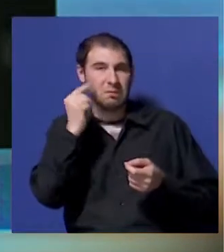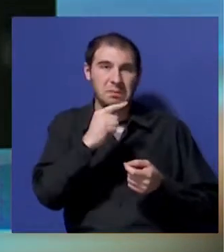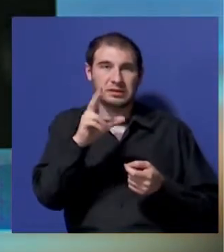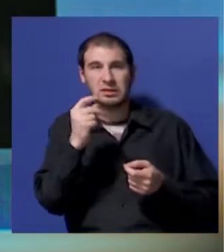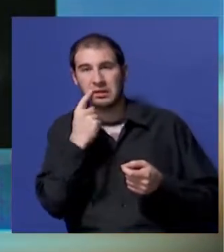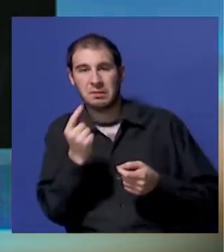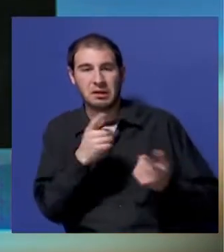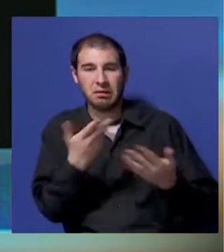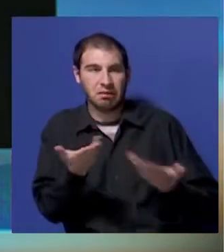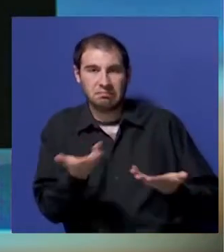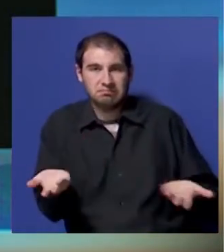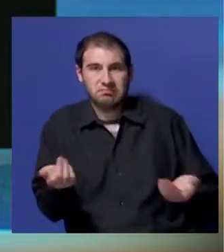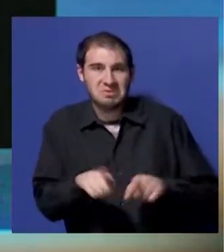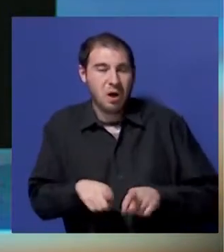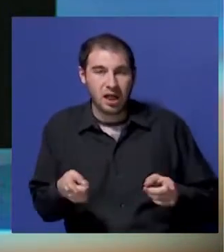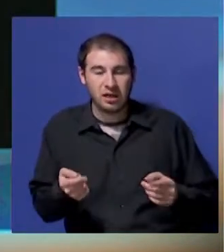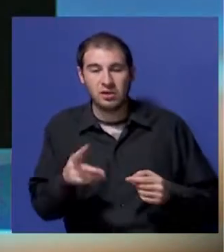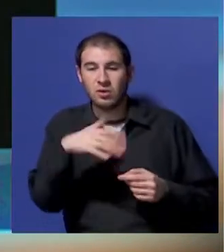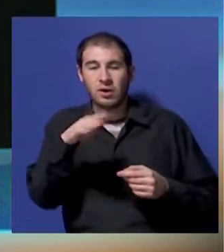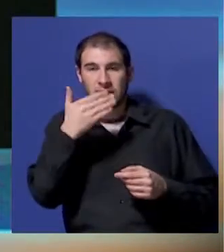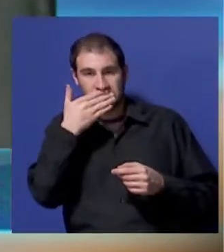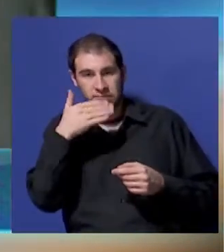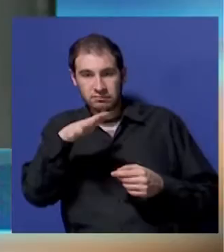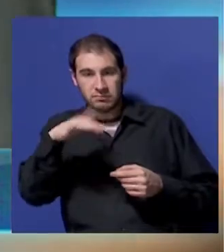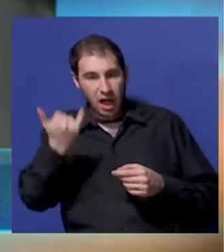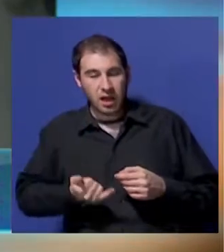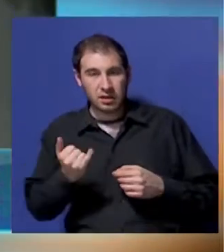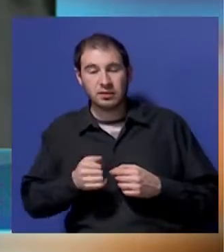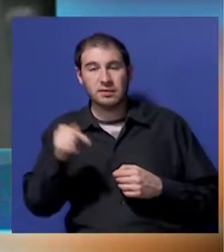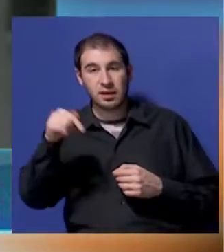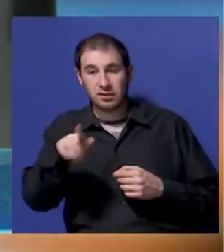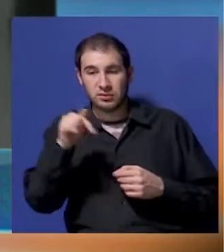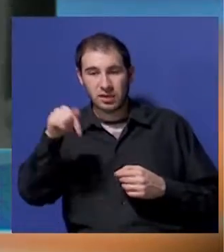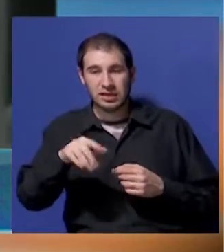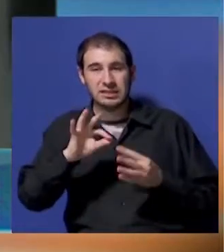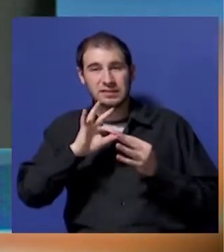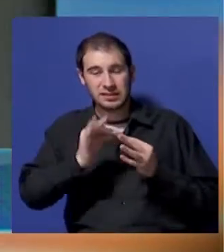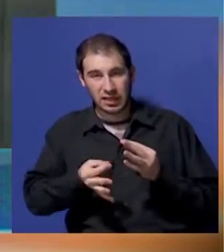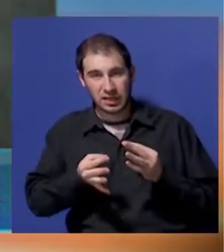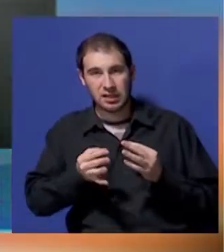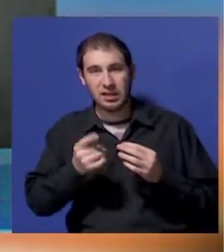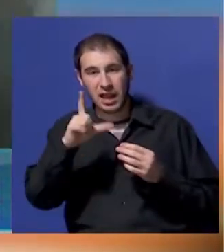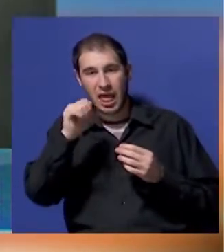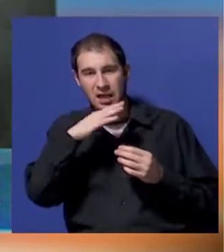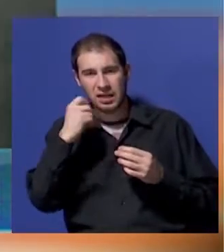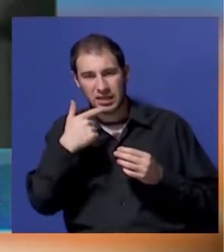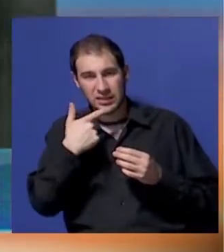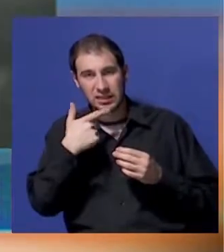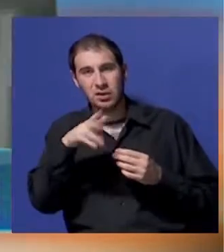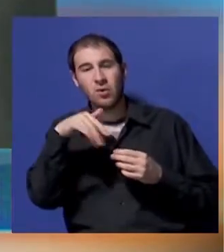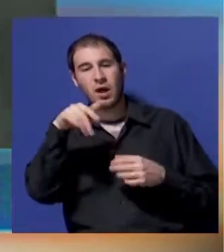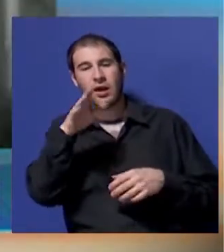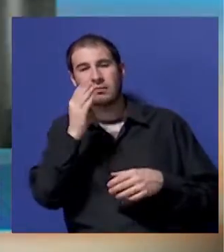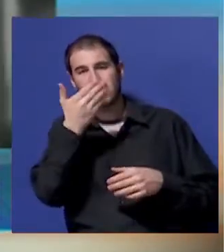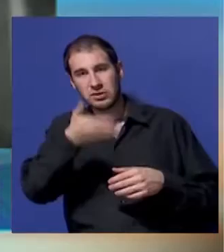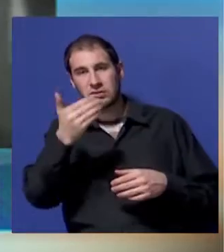30.000? Digamos, los centros clandestinos existieron, acá donde nosotros estamos, muy cerca, como decíamos, Las Lajas, funcionó como un campo